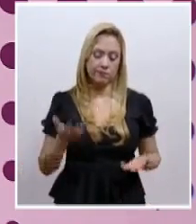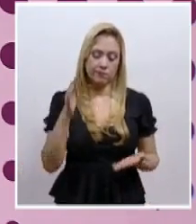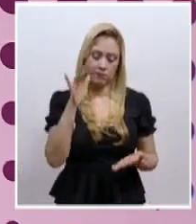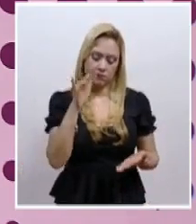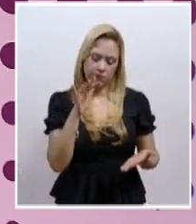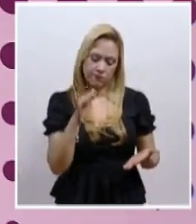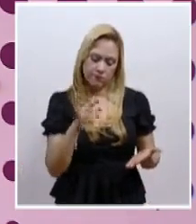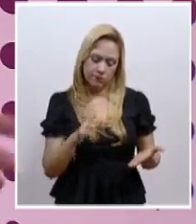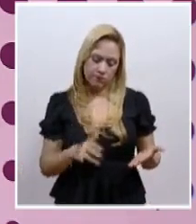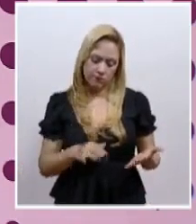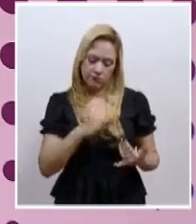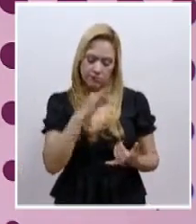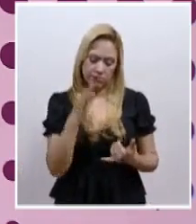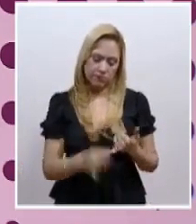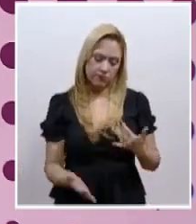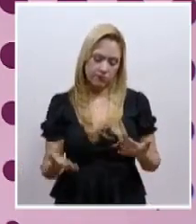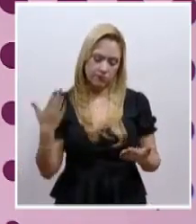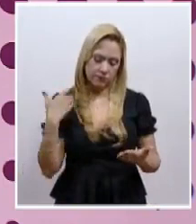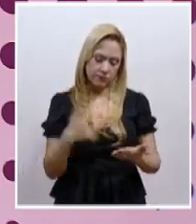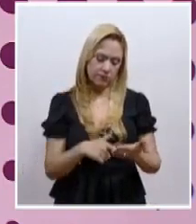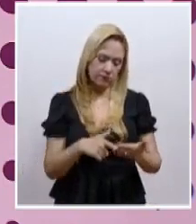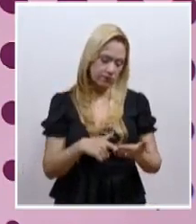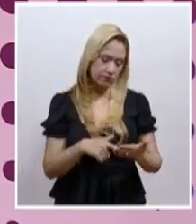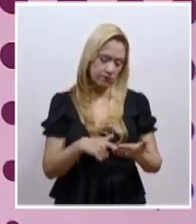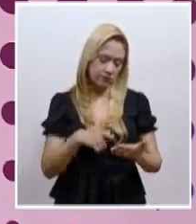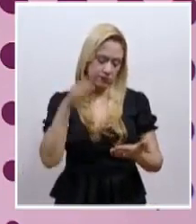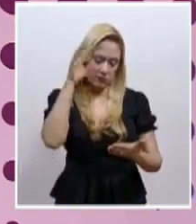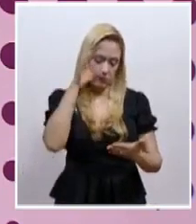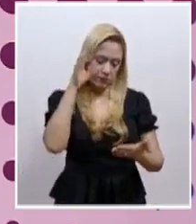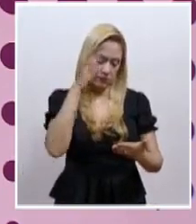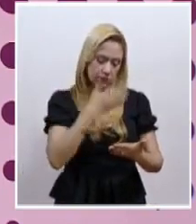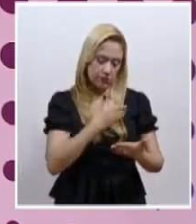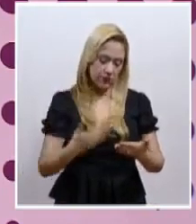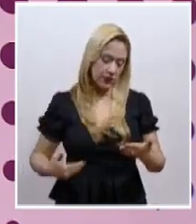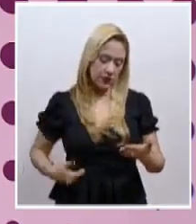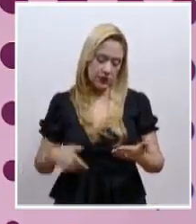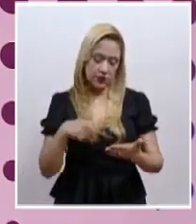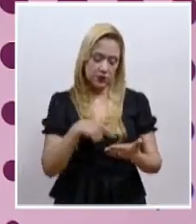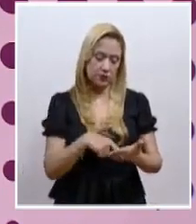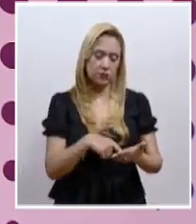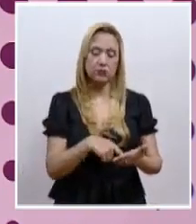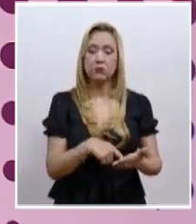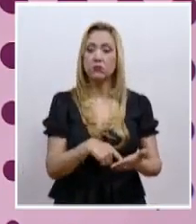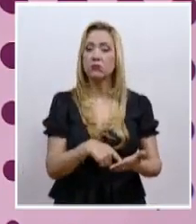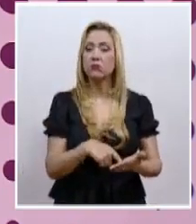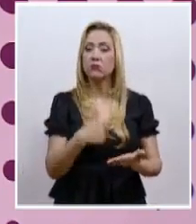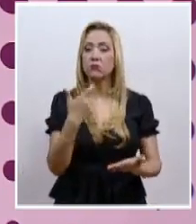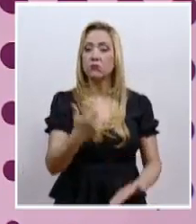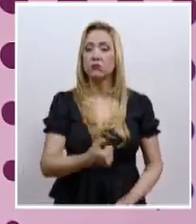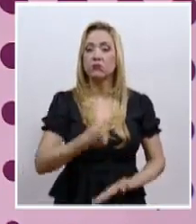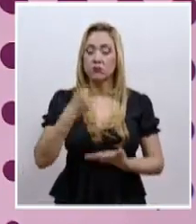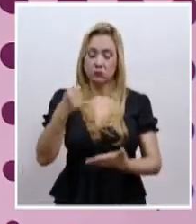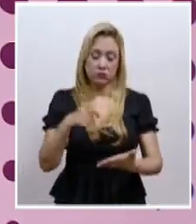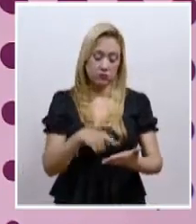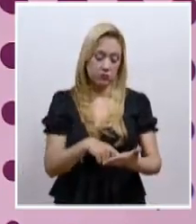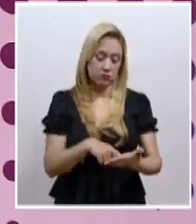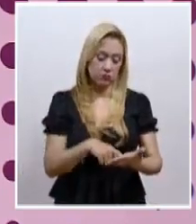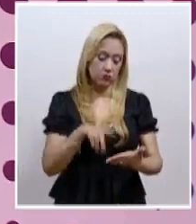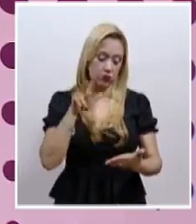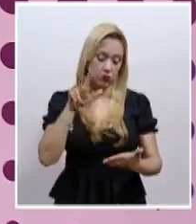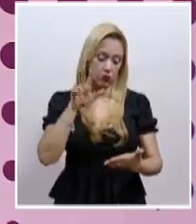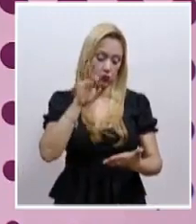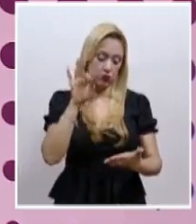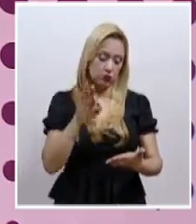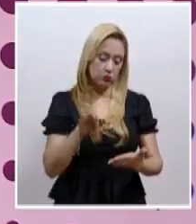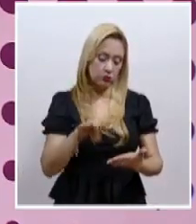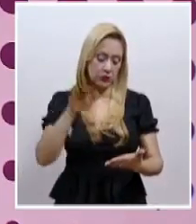Si veíamos el último año del presidente Calderón, se destinaba un 18%